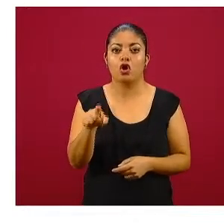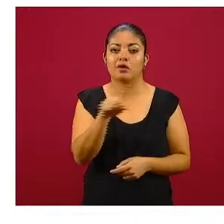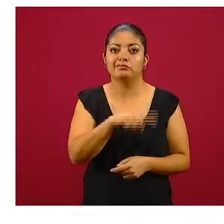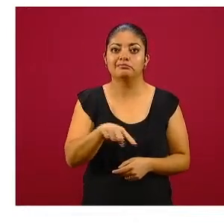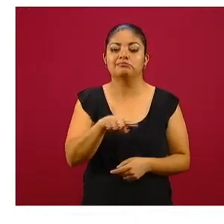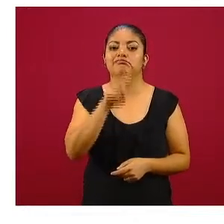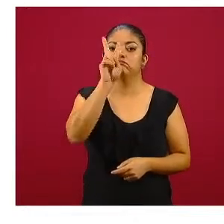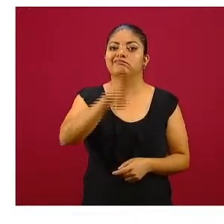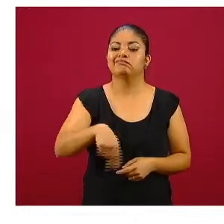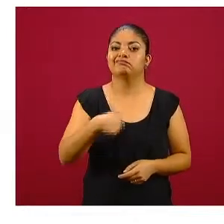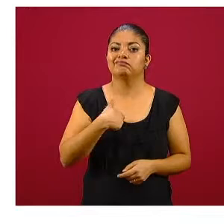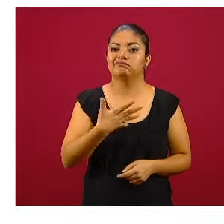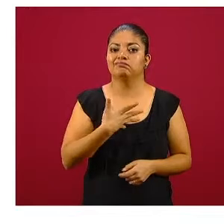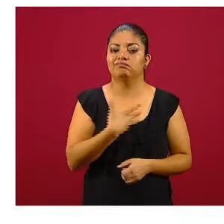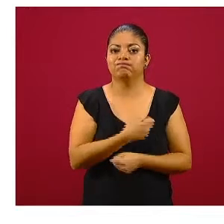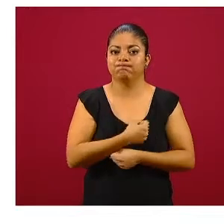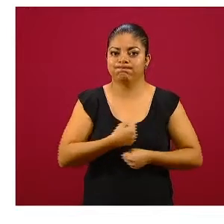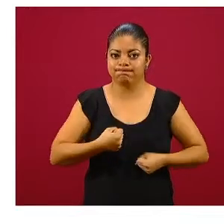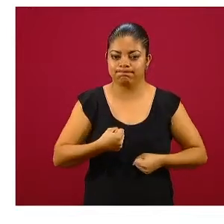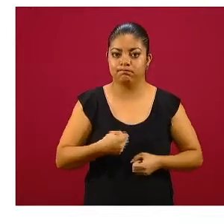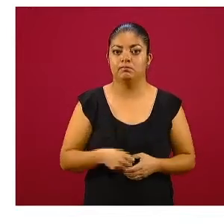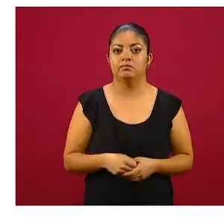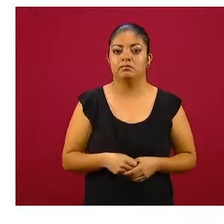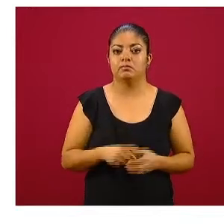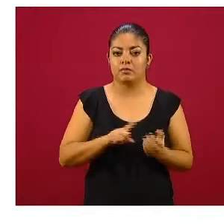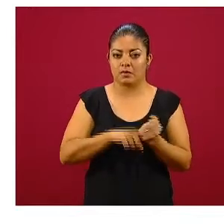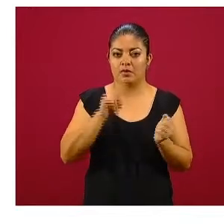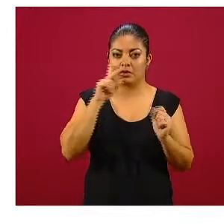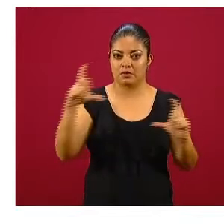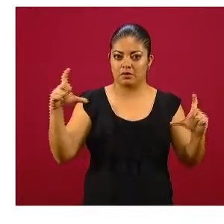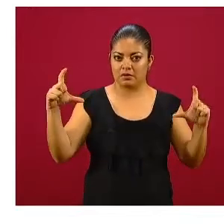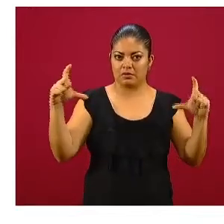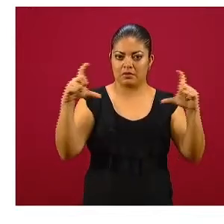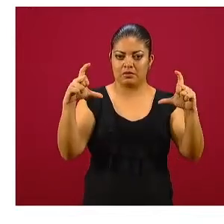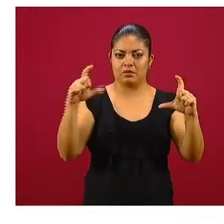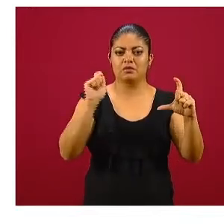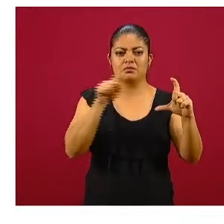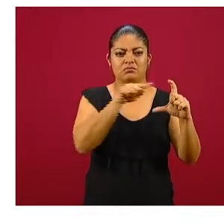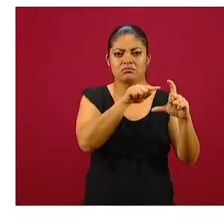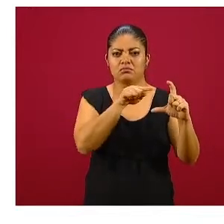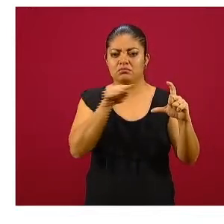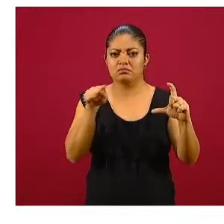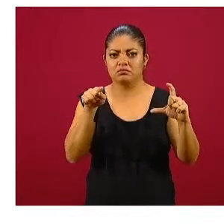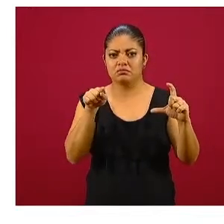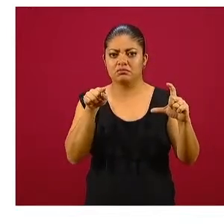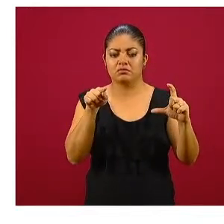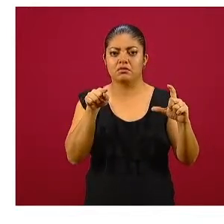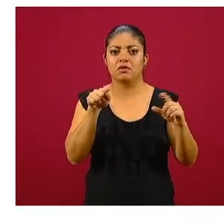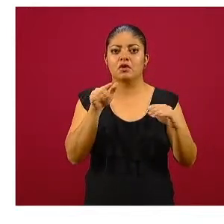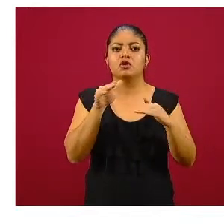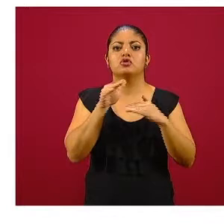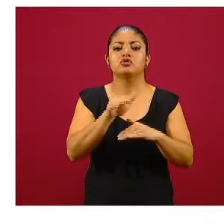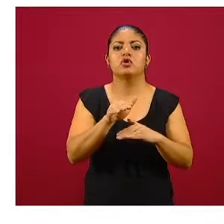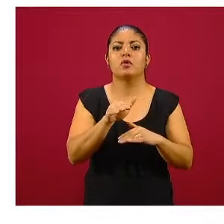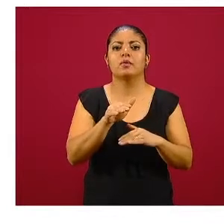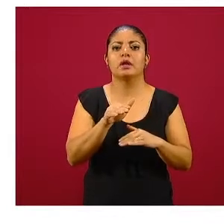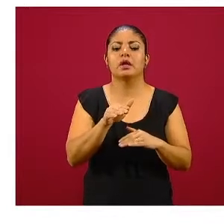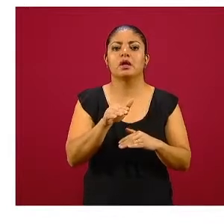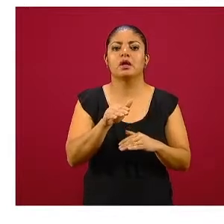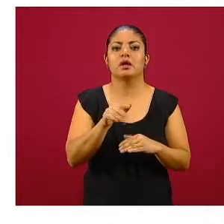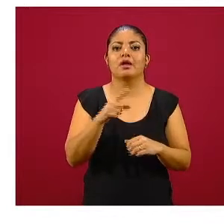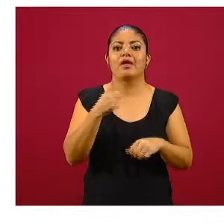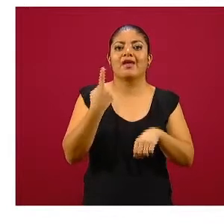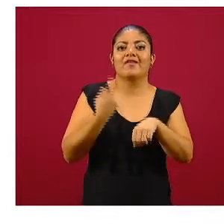obesidad. Lo que está entre paréntesis es el dato de la prevalencia de